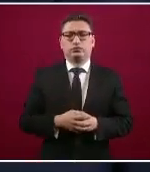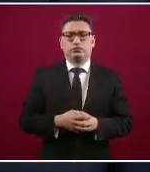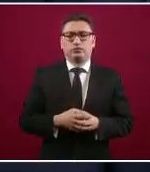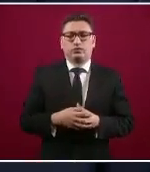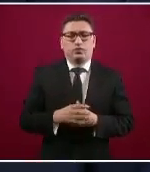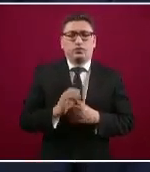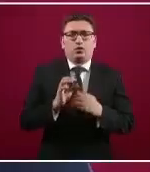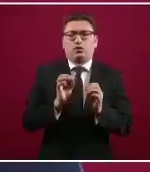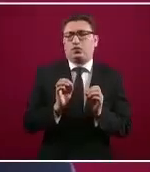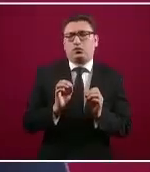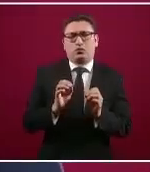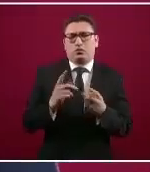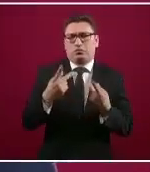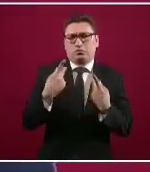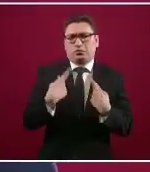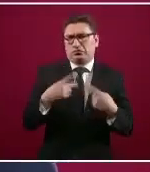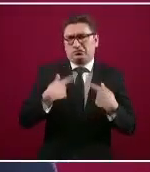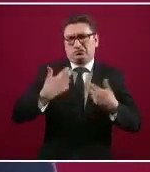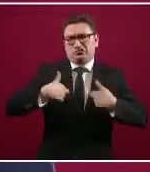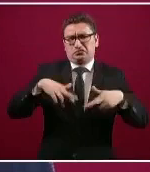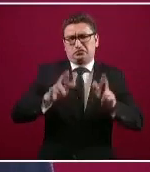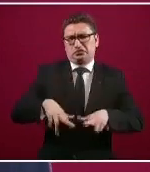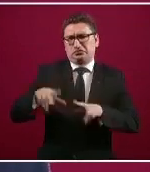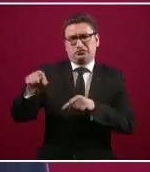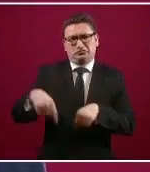las personas que nombren,